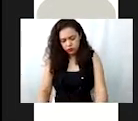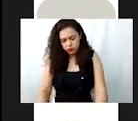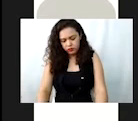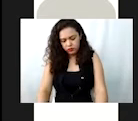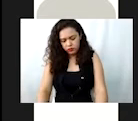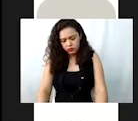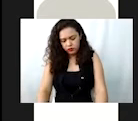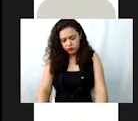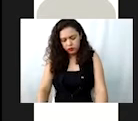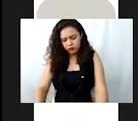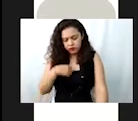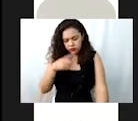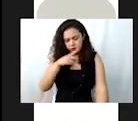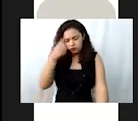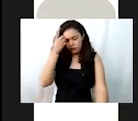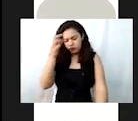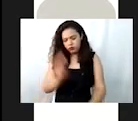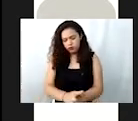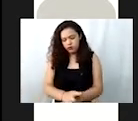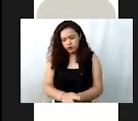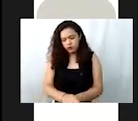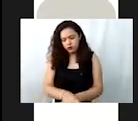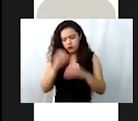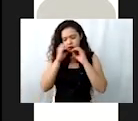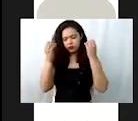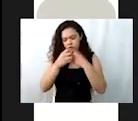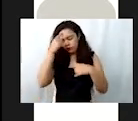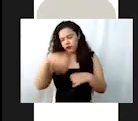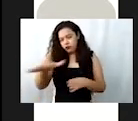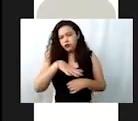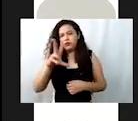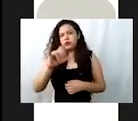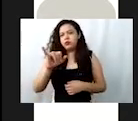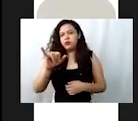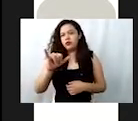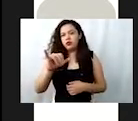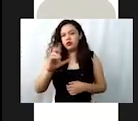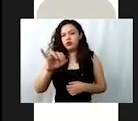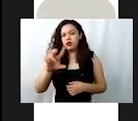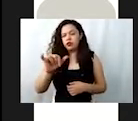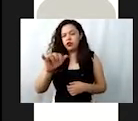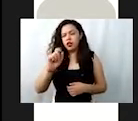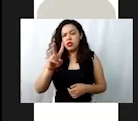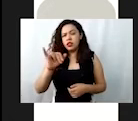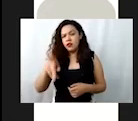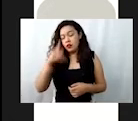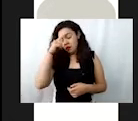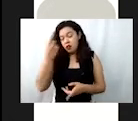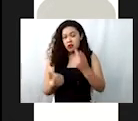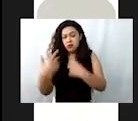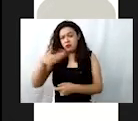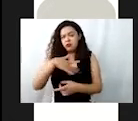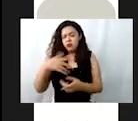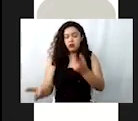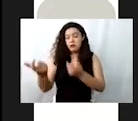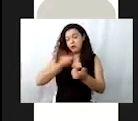comenté, es la Dirección de Organizaciones de la Sociedad Civil de la Cancillería un poco que concilia estos espacios, pero